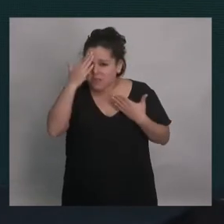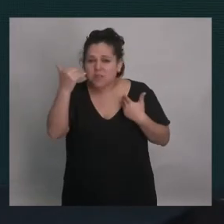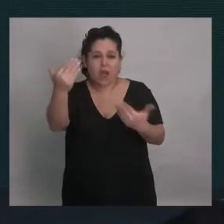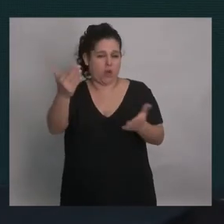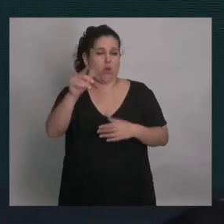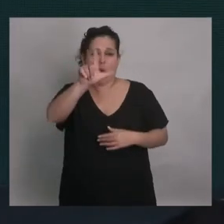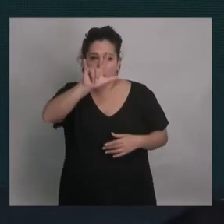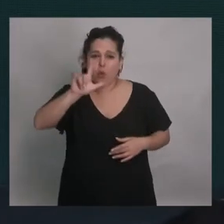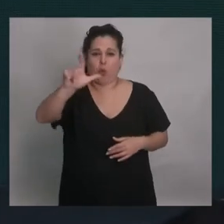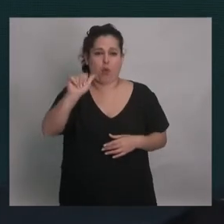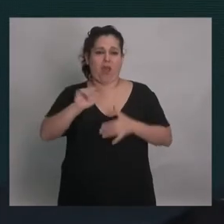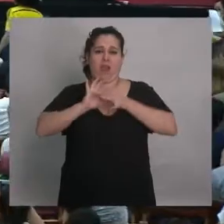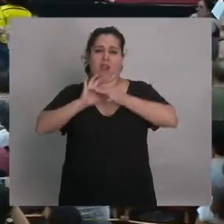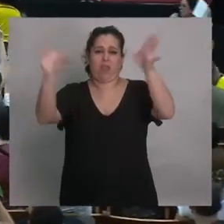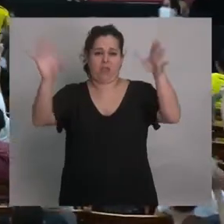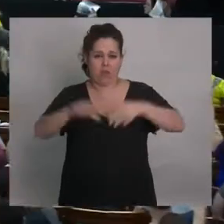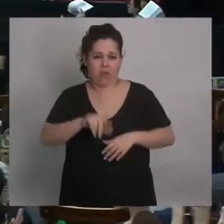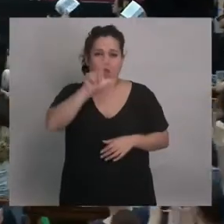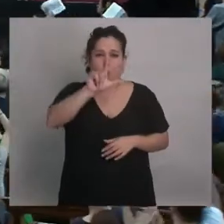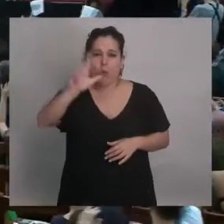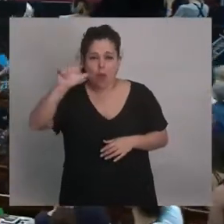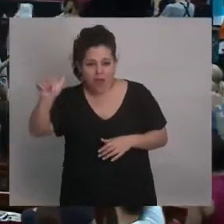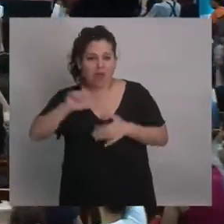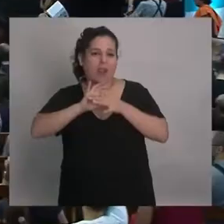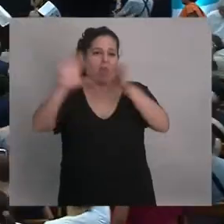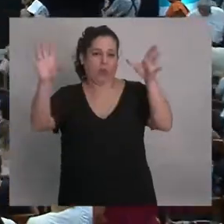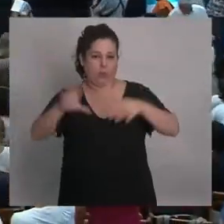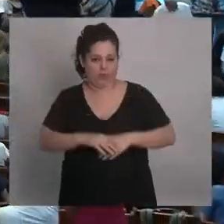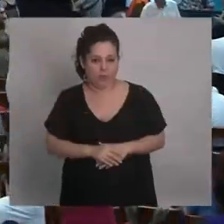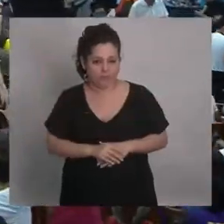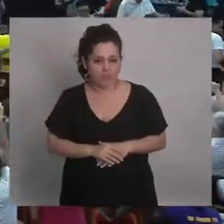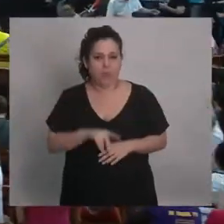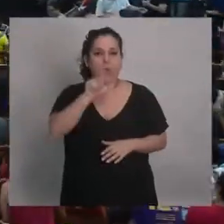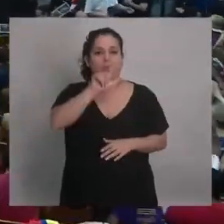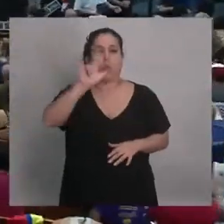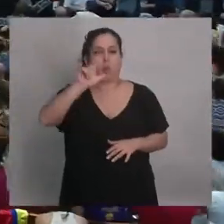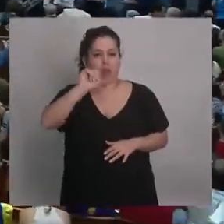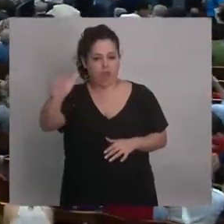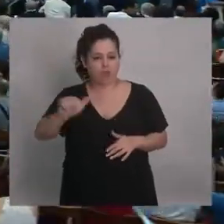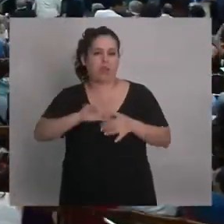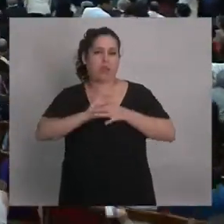libre lula libre lula libre